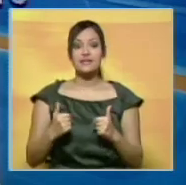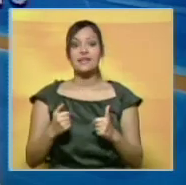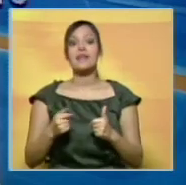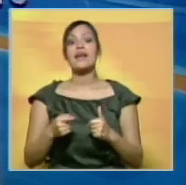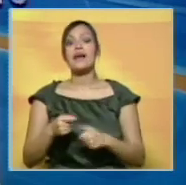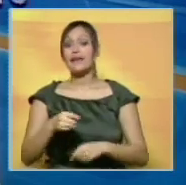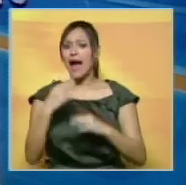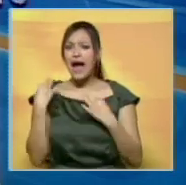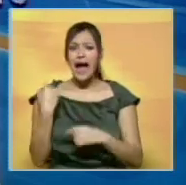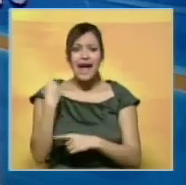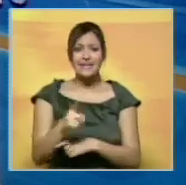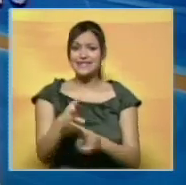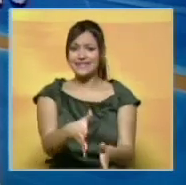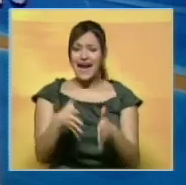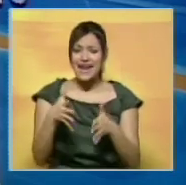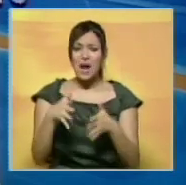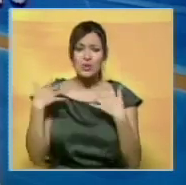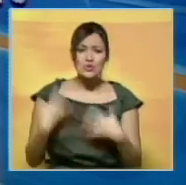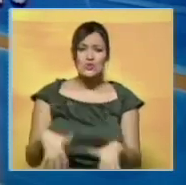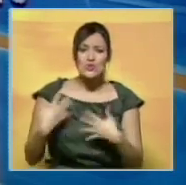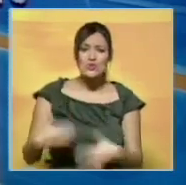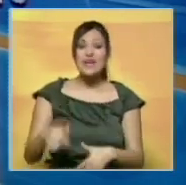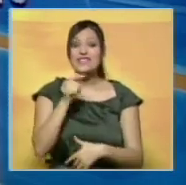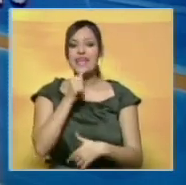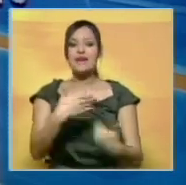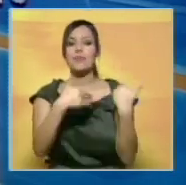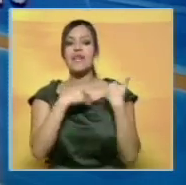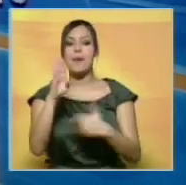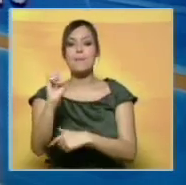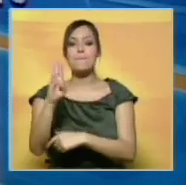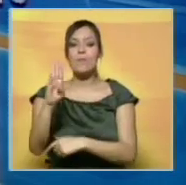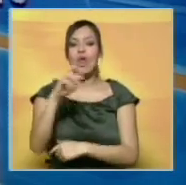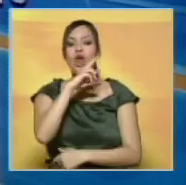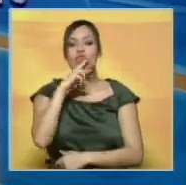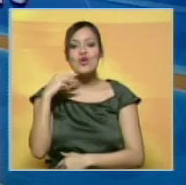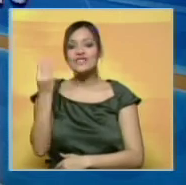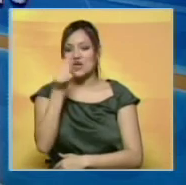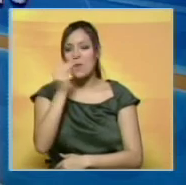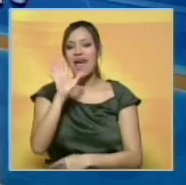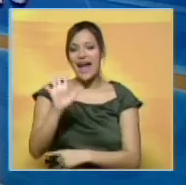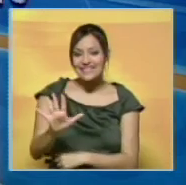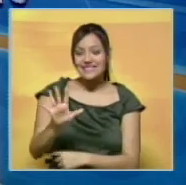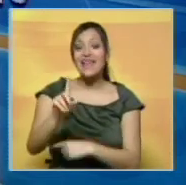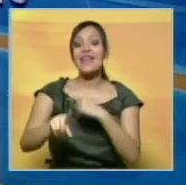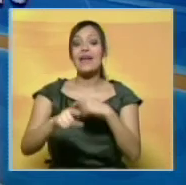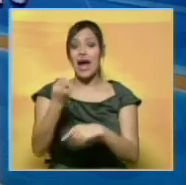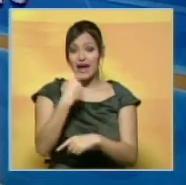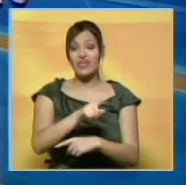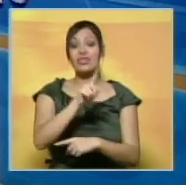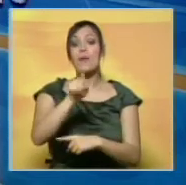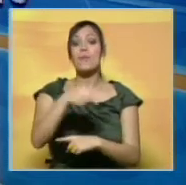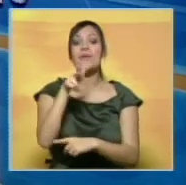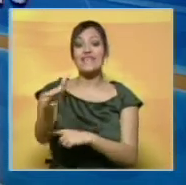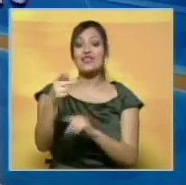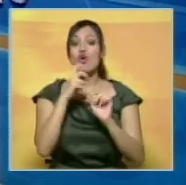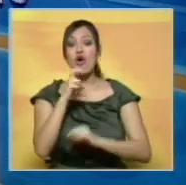lograron un dramático triunfo de la mano de Bob Abreu. El Comedulce pegó Grand Slam y luego en el noveno dio hit de oro para dejar en el terreno a los Tiburones de La